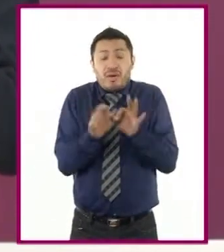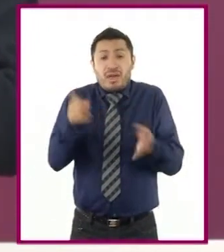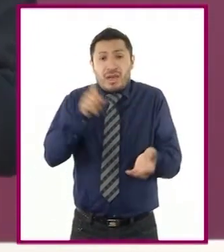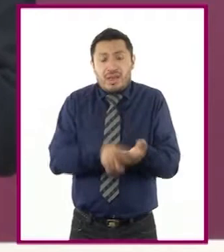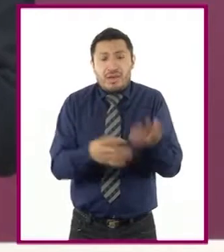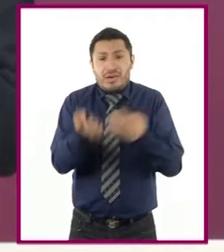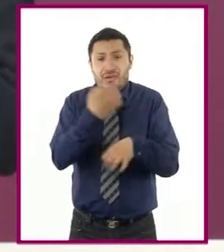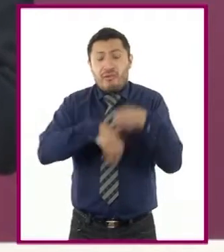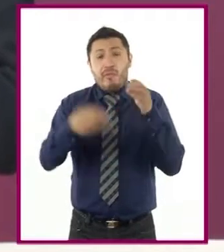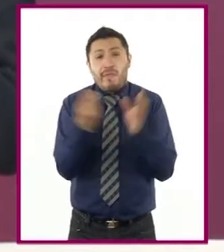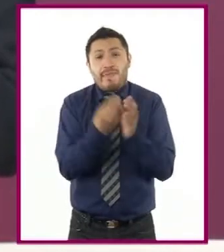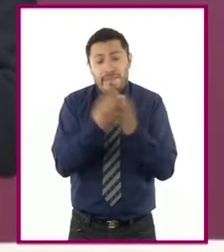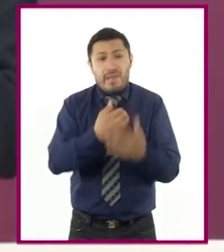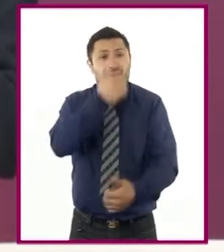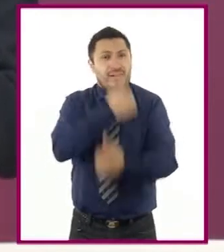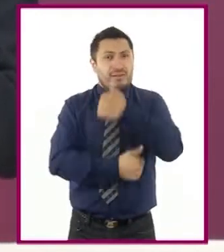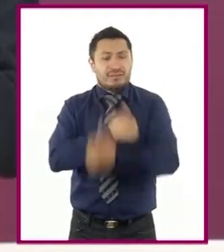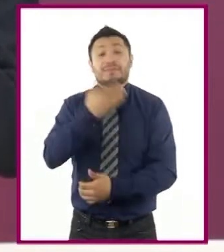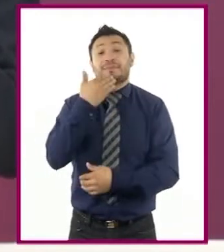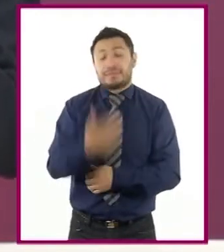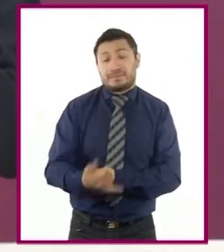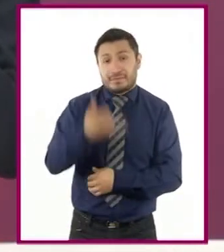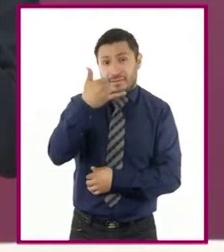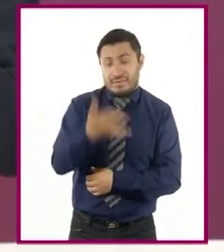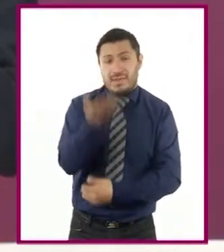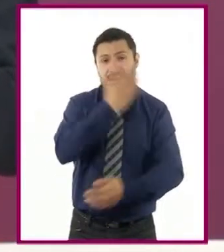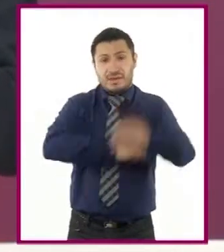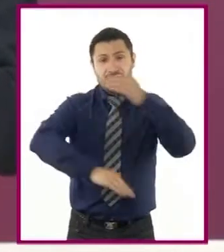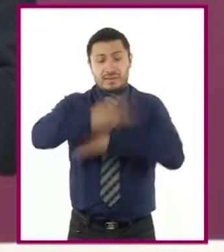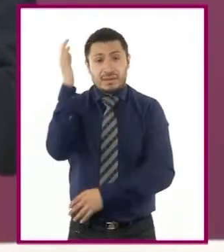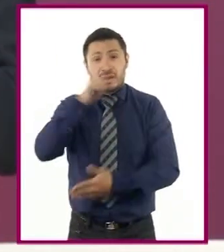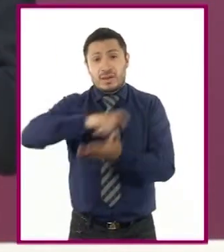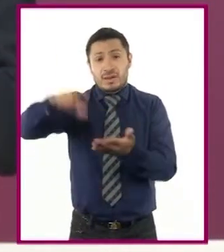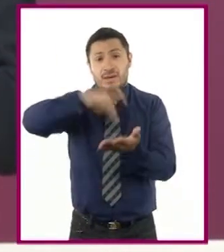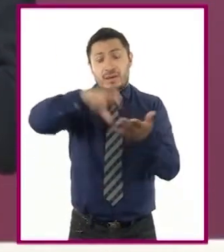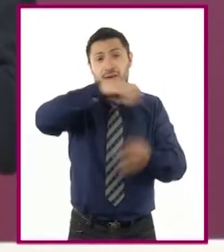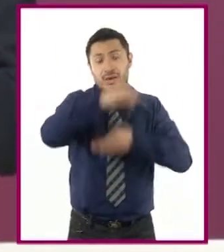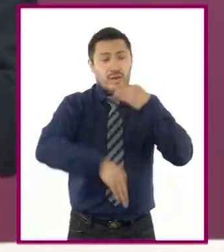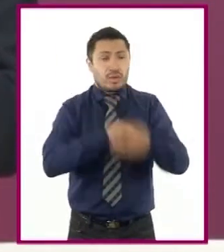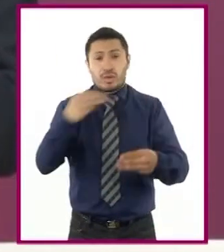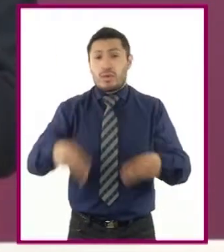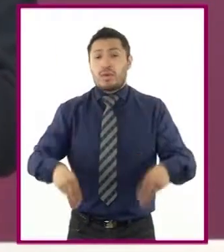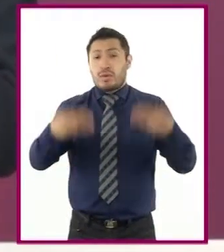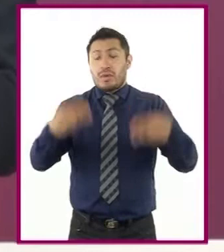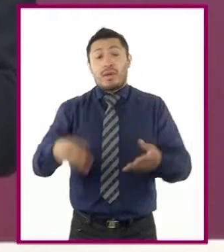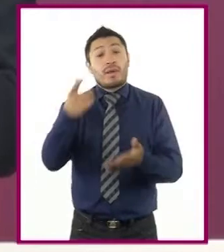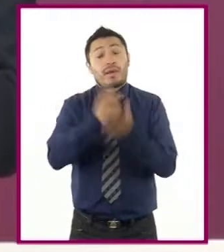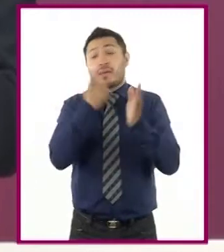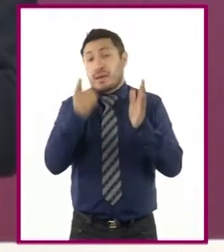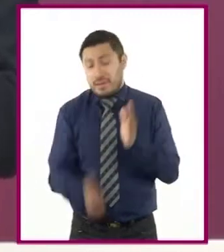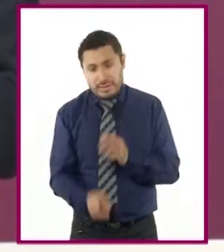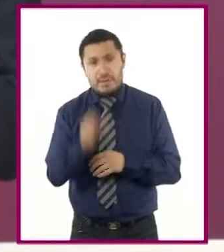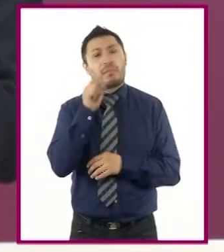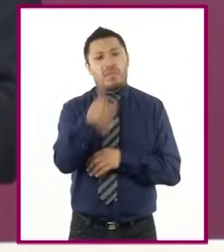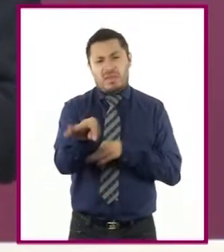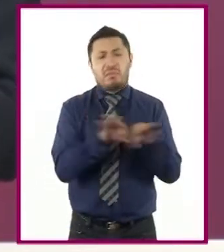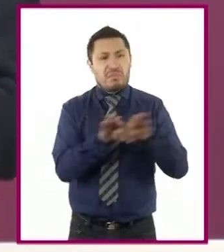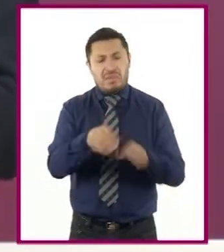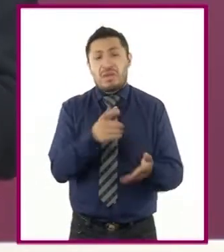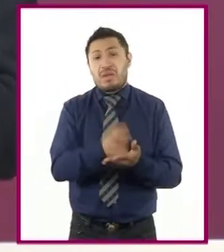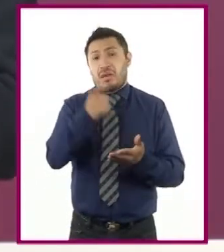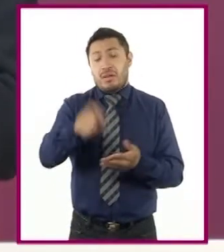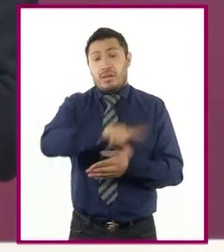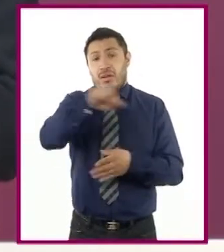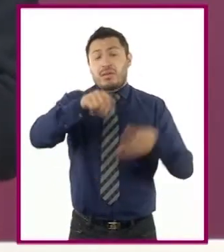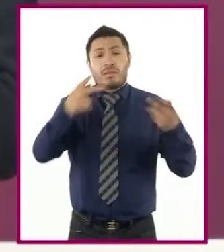privada, competitiva, y en el éxito de comprarlo todo en el mercado más barato, incluida la mano de obra, para venderlo